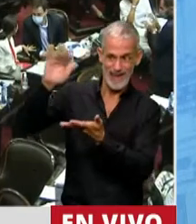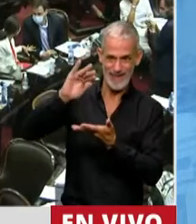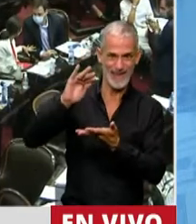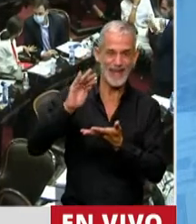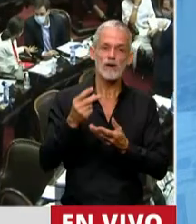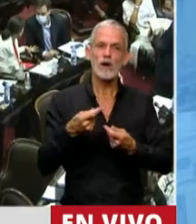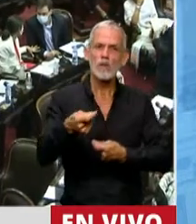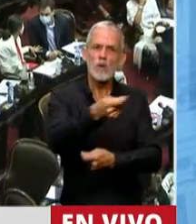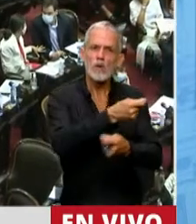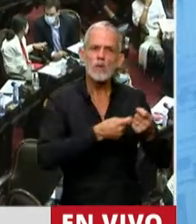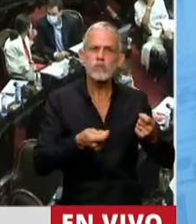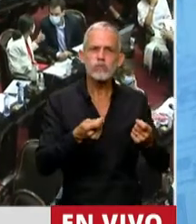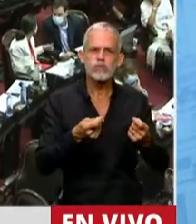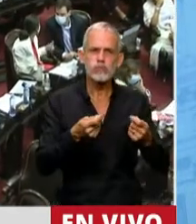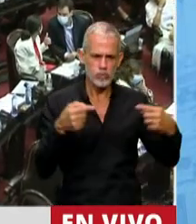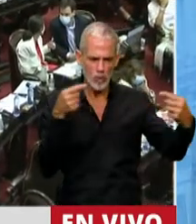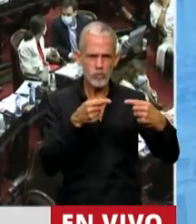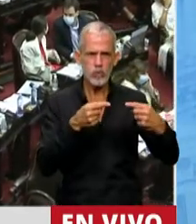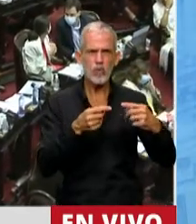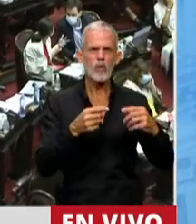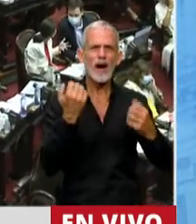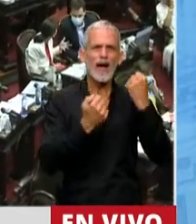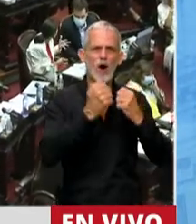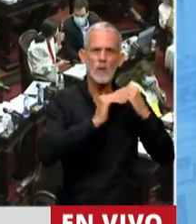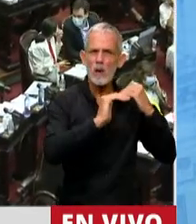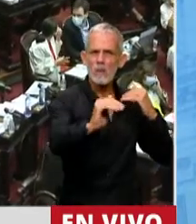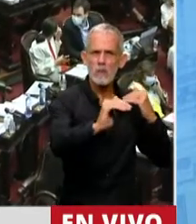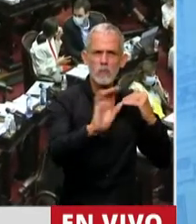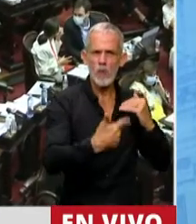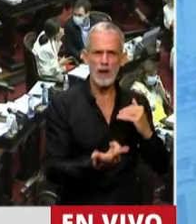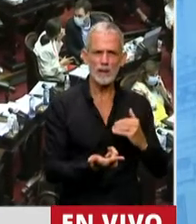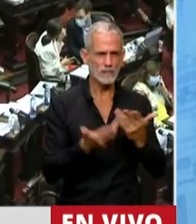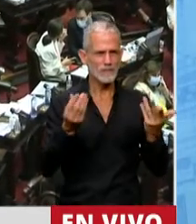rentabilidad financiera que es absolutamente incompatible con la estabilidad económica argentina.